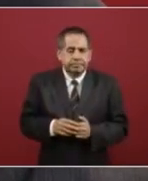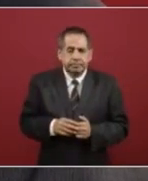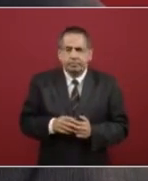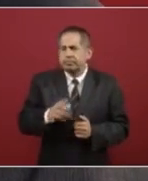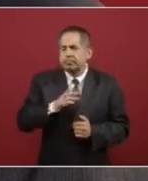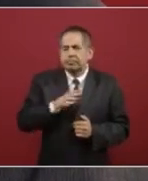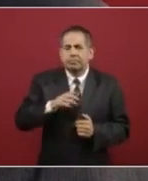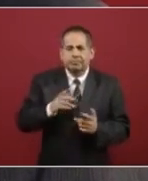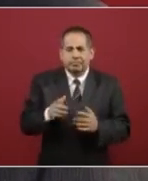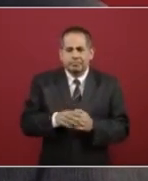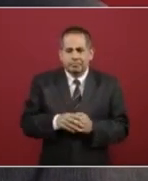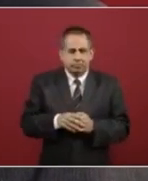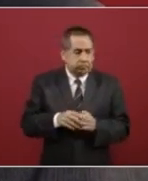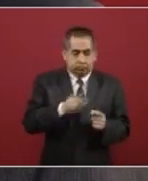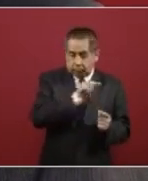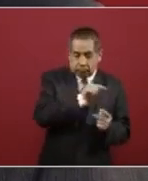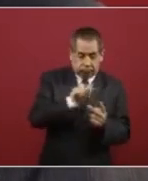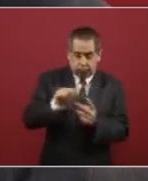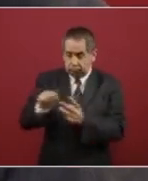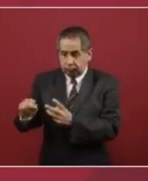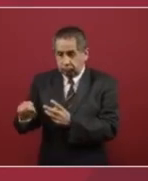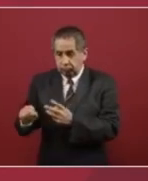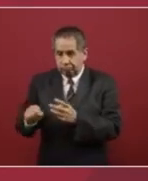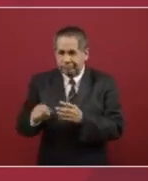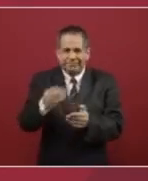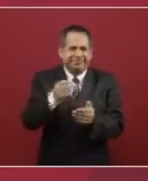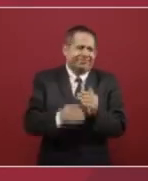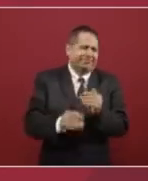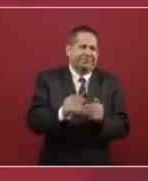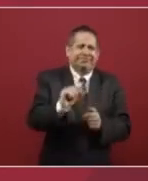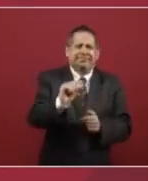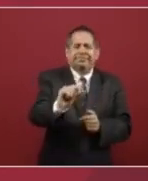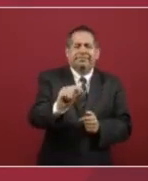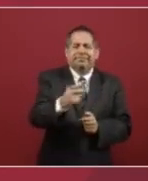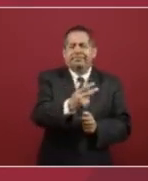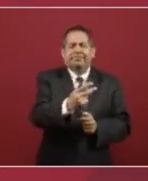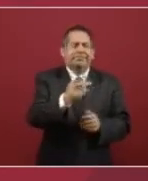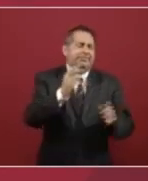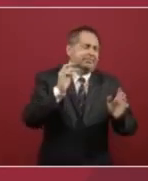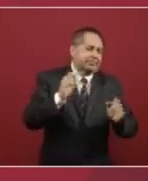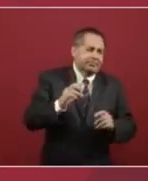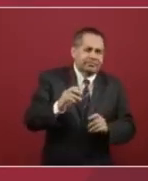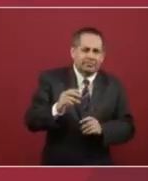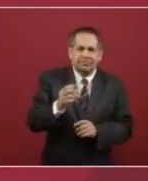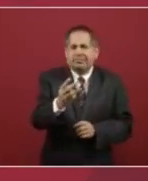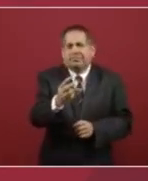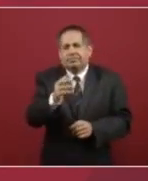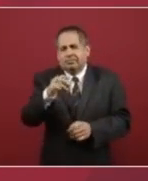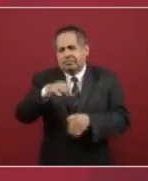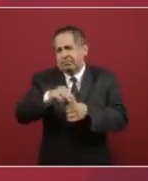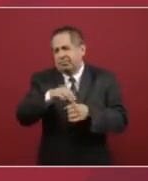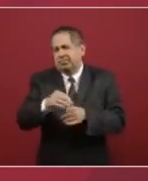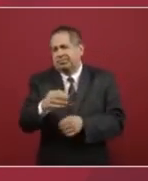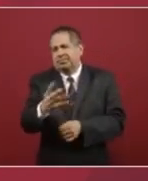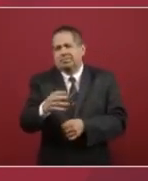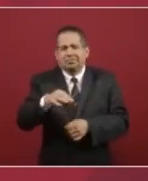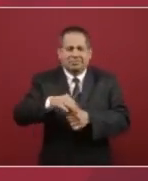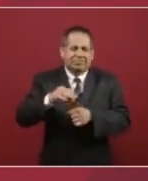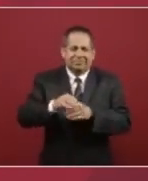hubieron en todos los casos quienes les faltaban dos, tres votos, cuatro